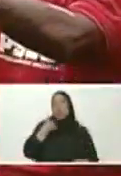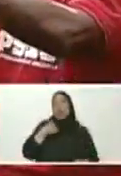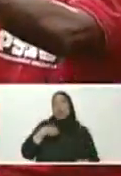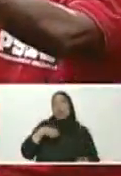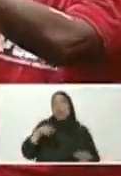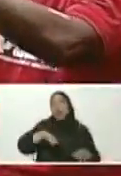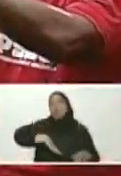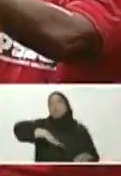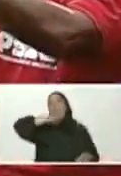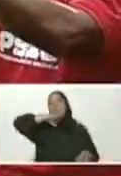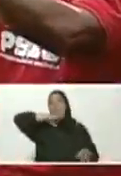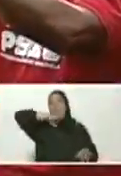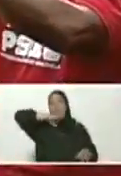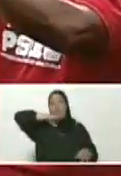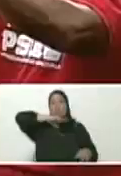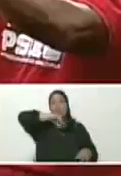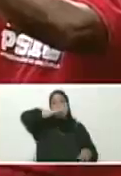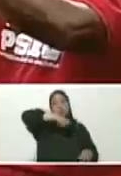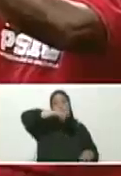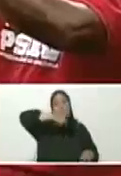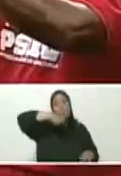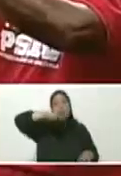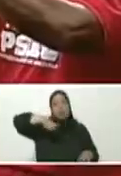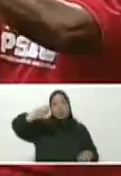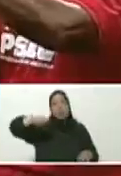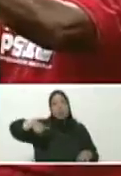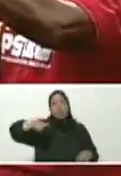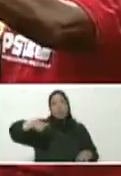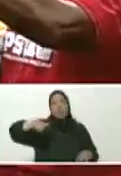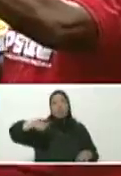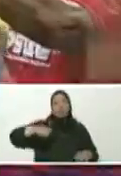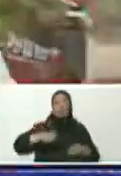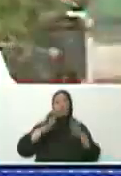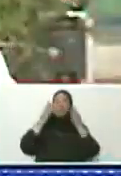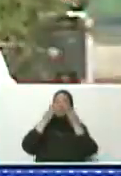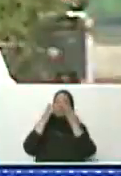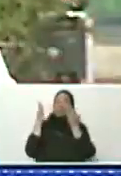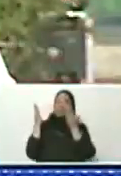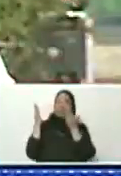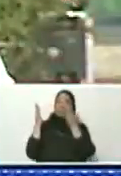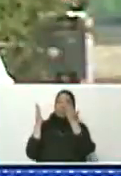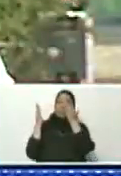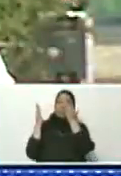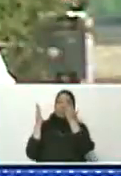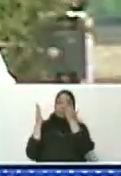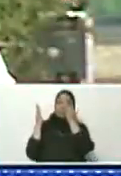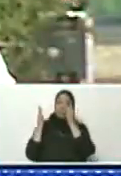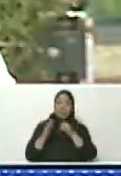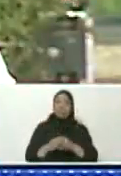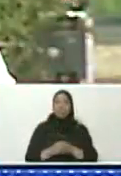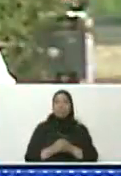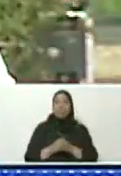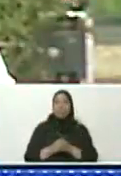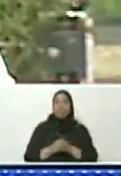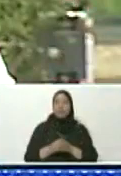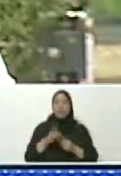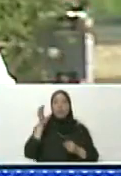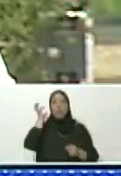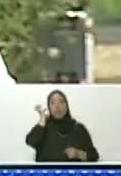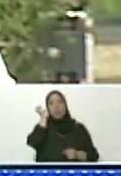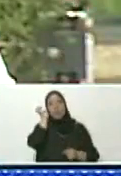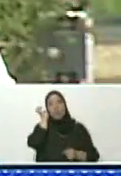poliedro aquí. ¿Ah? Gisela Manzanilla, de Negro Primero. Gisela. Juana